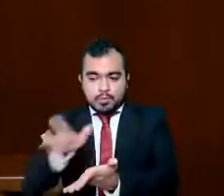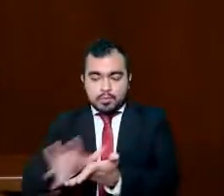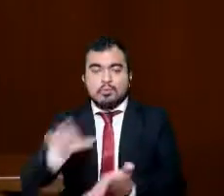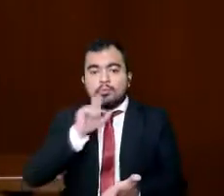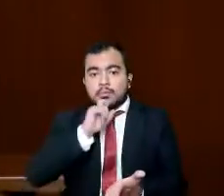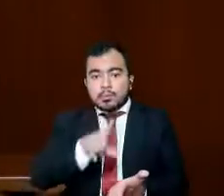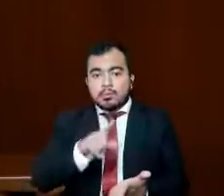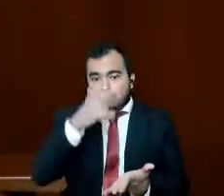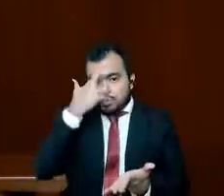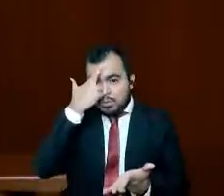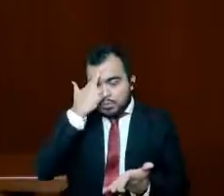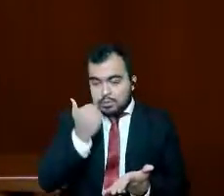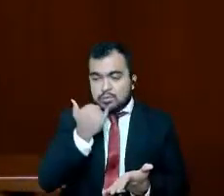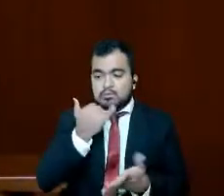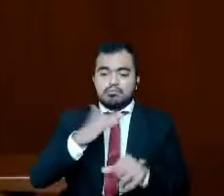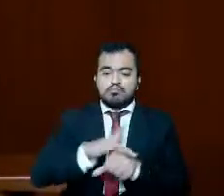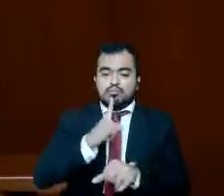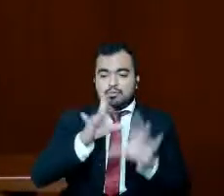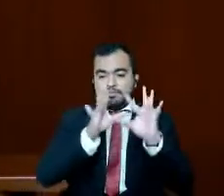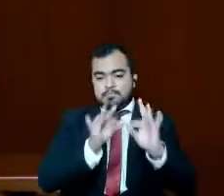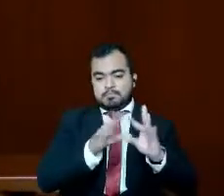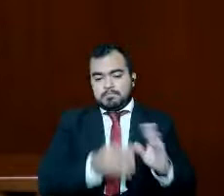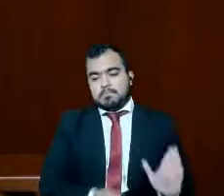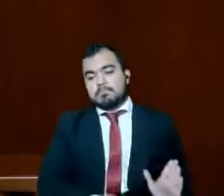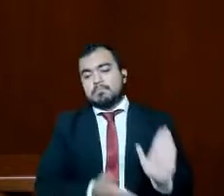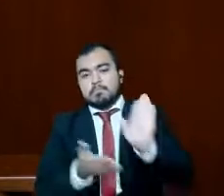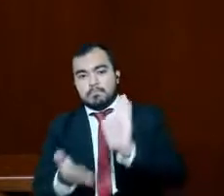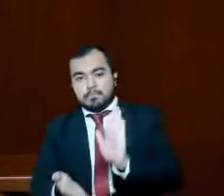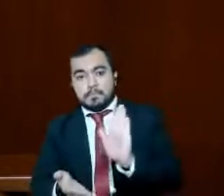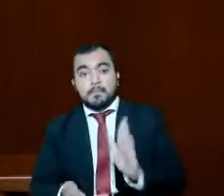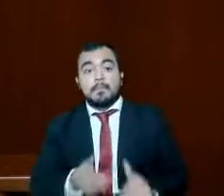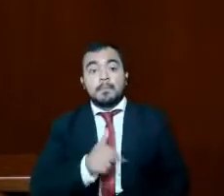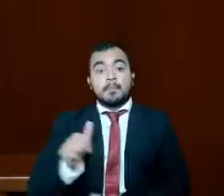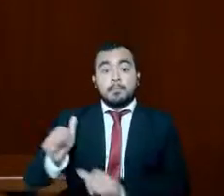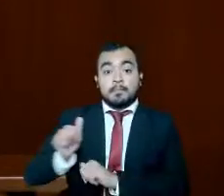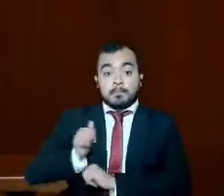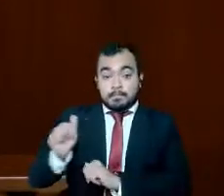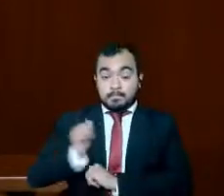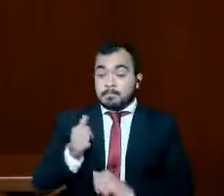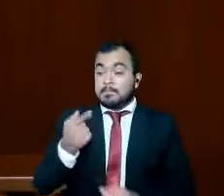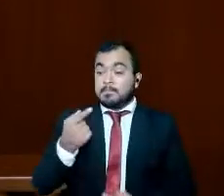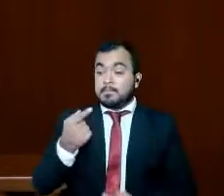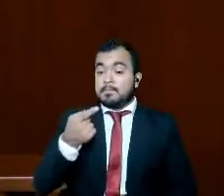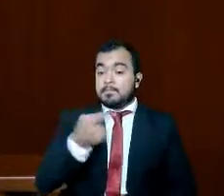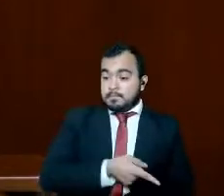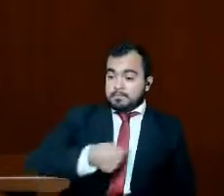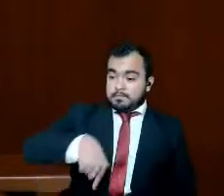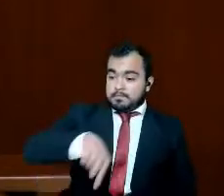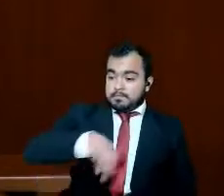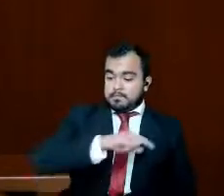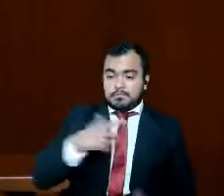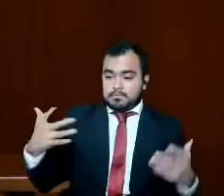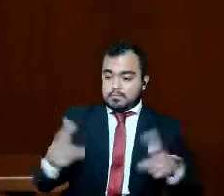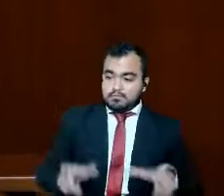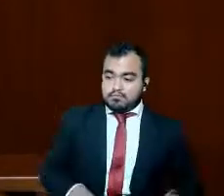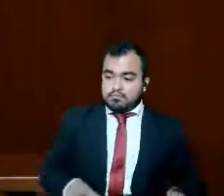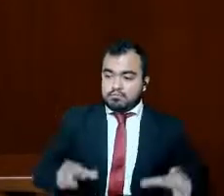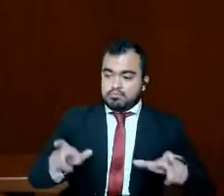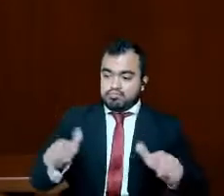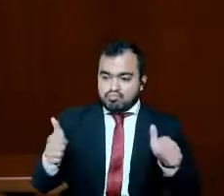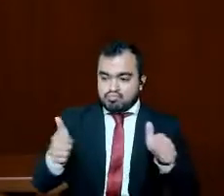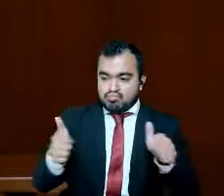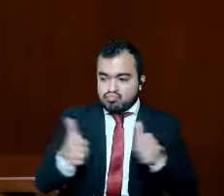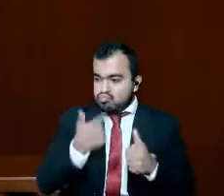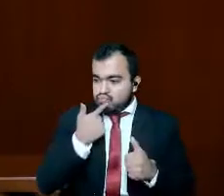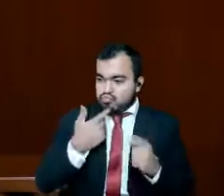motivadas. La Fuerza Armada Permanente realizará las tareas de seguridad pública con su organización y medios y